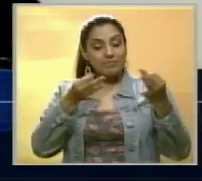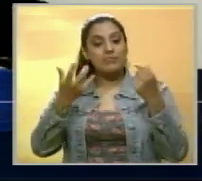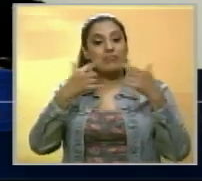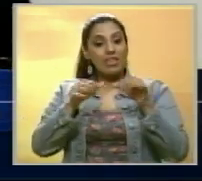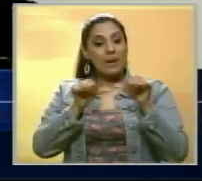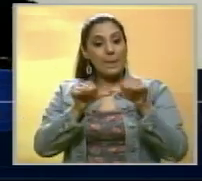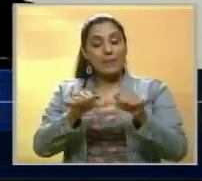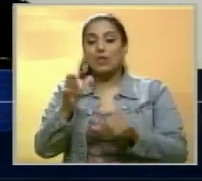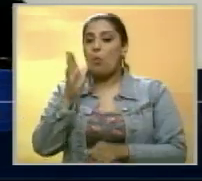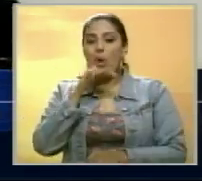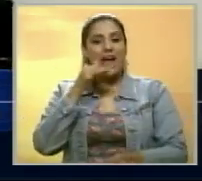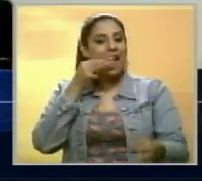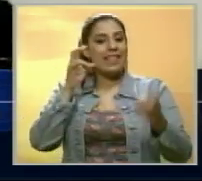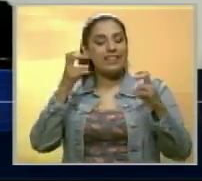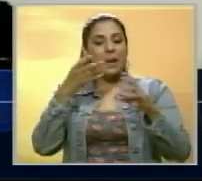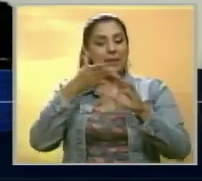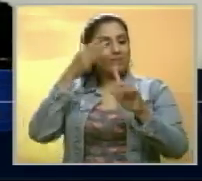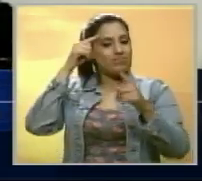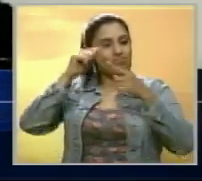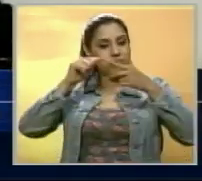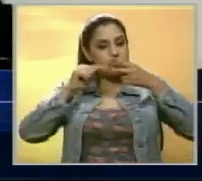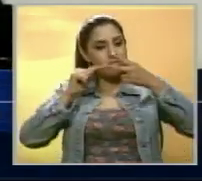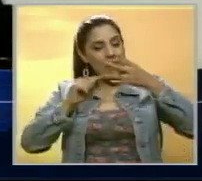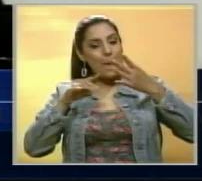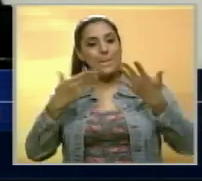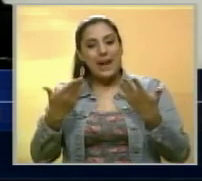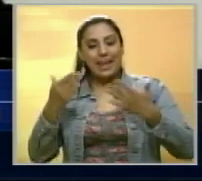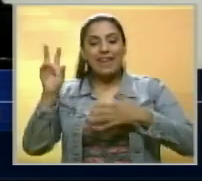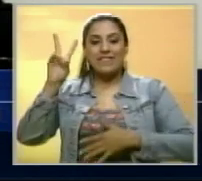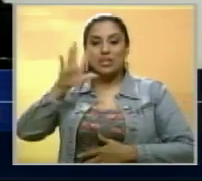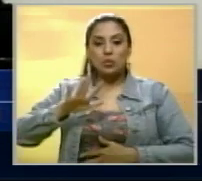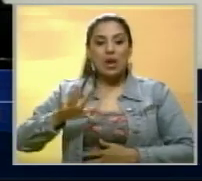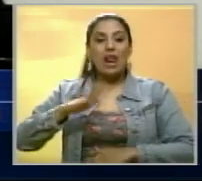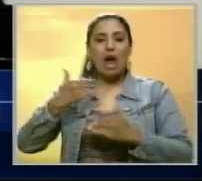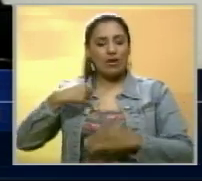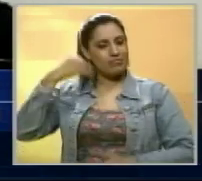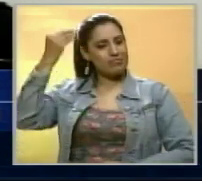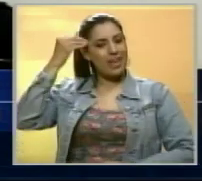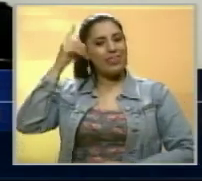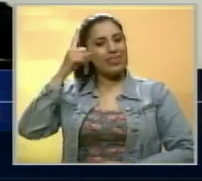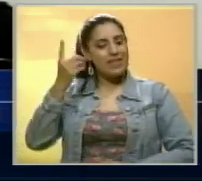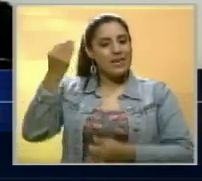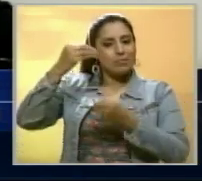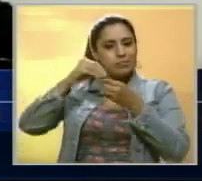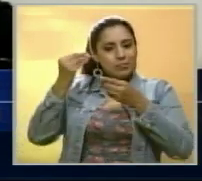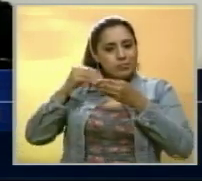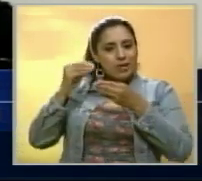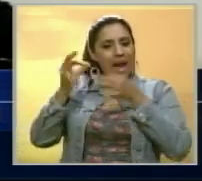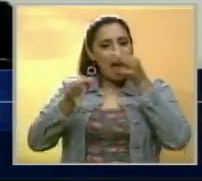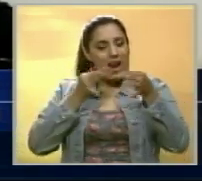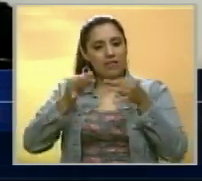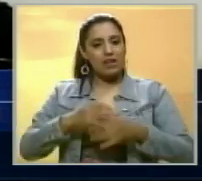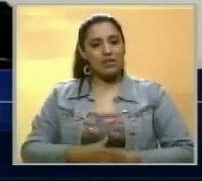sesión permanente no se hablaron temas puntuales para el país suramericano, los cuales, a su juicio, deben ser incluidos en el diálogo.